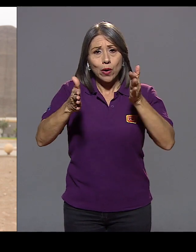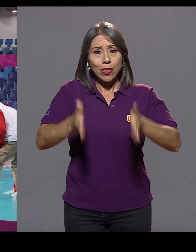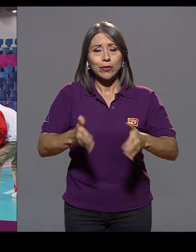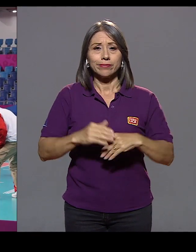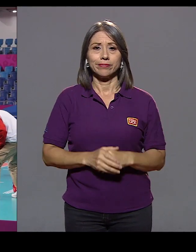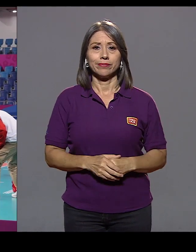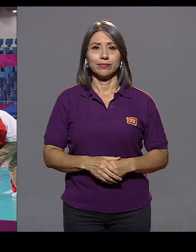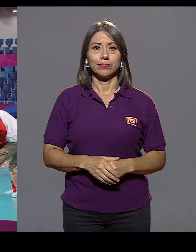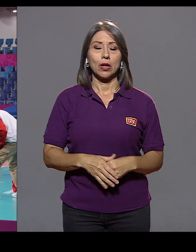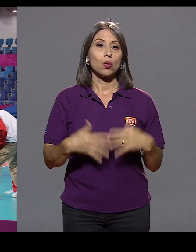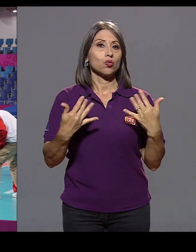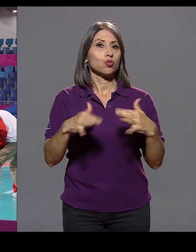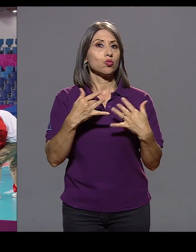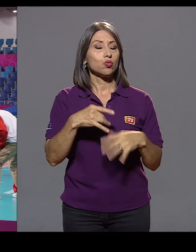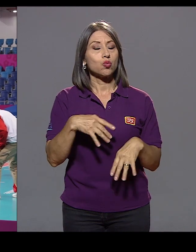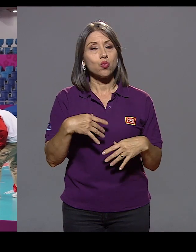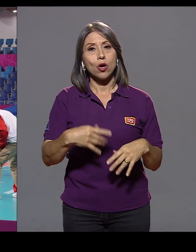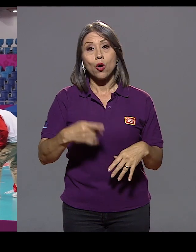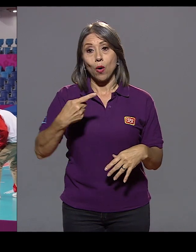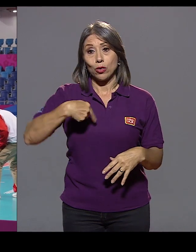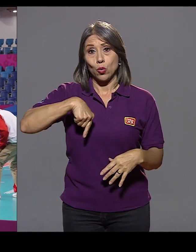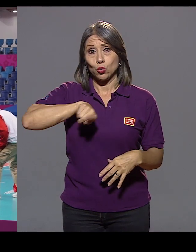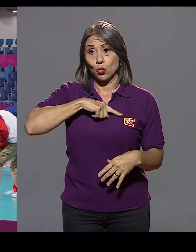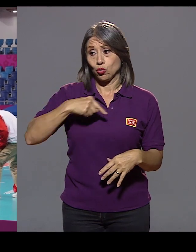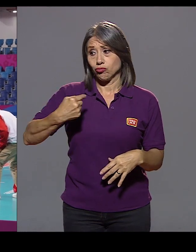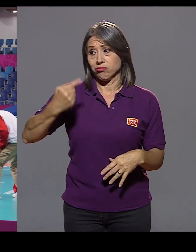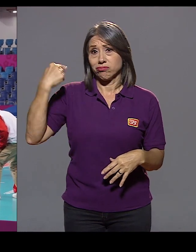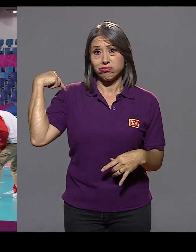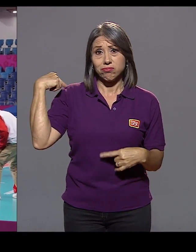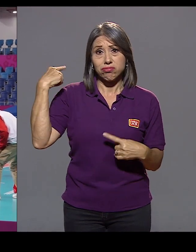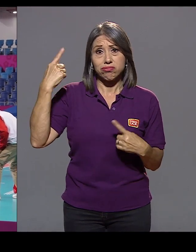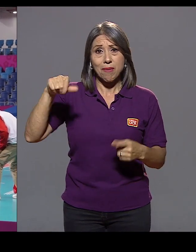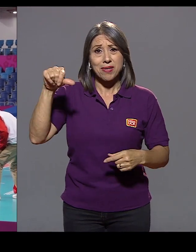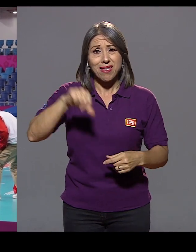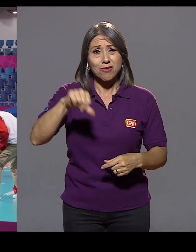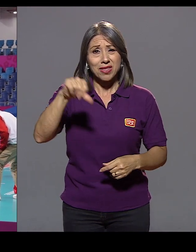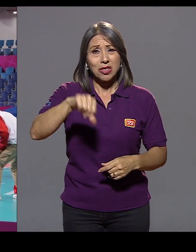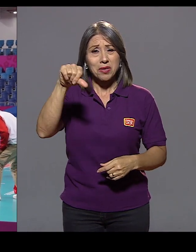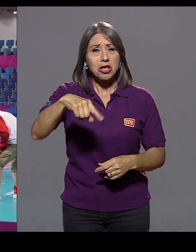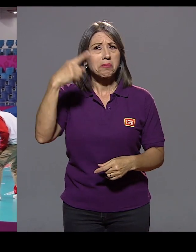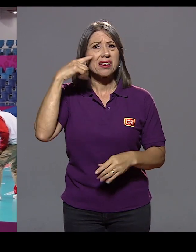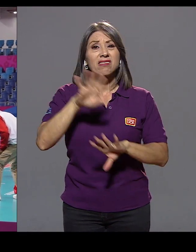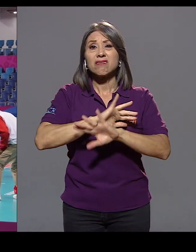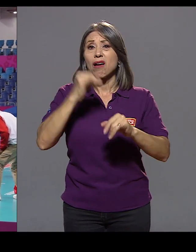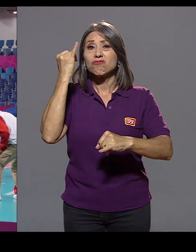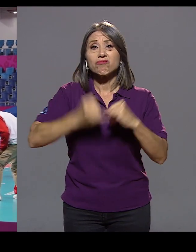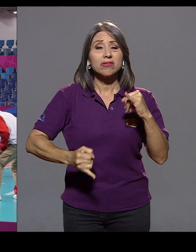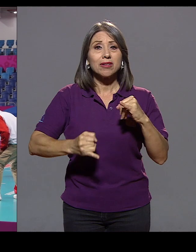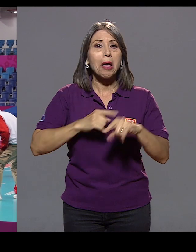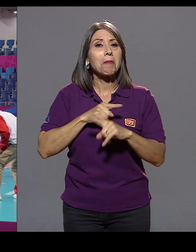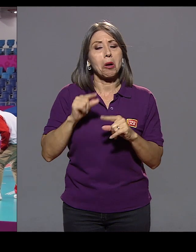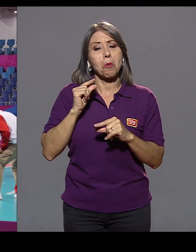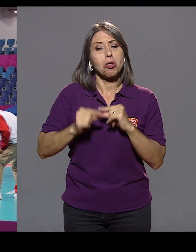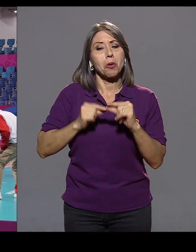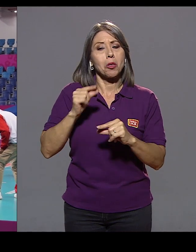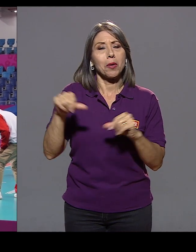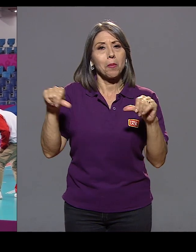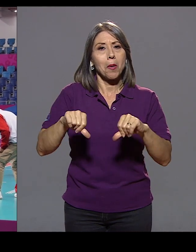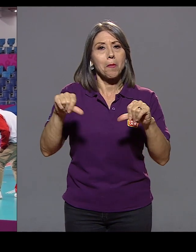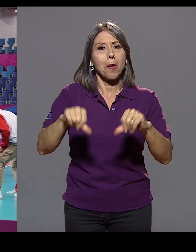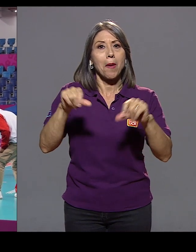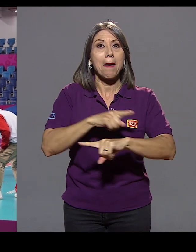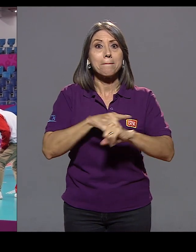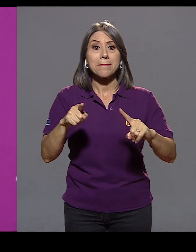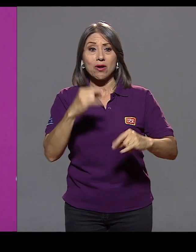planilla. Mucho, porque cuando venís perdiendo, pensás que ya se acabó todo, y son batallas que se van perdiendo, pero no la